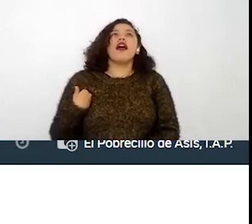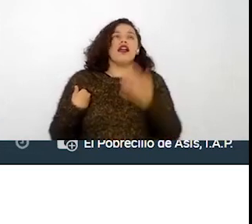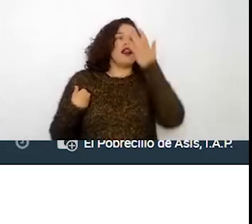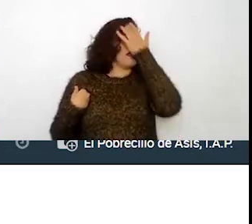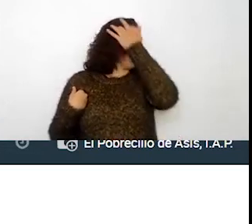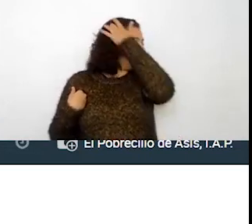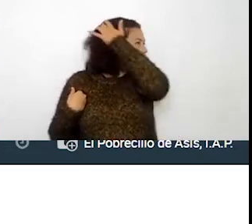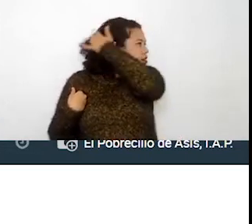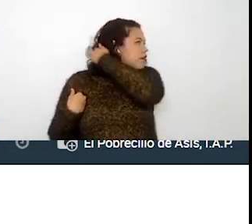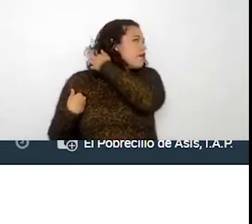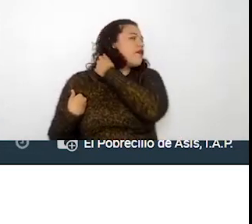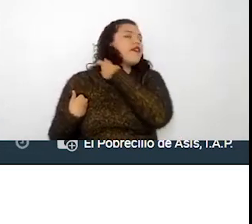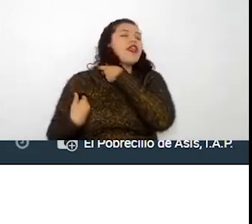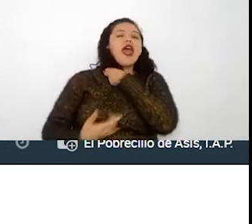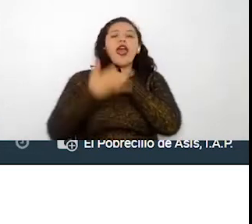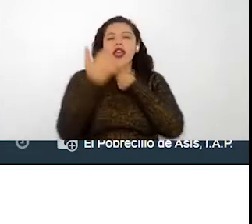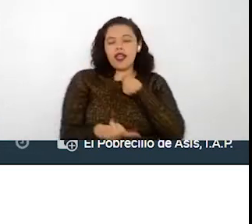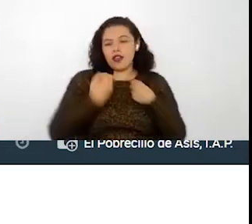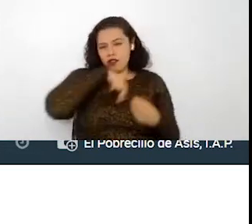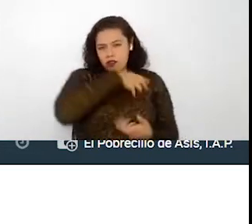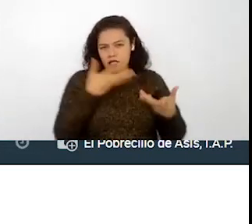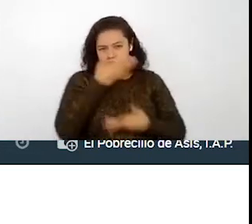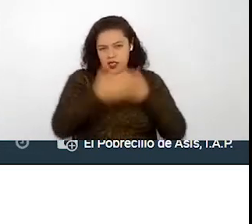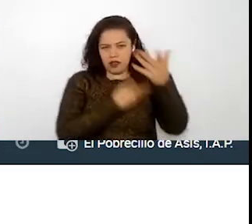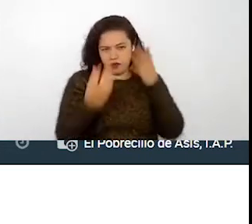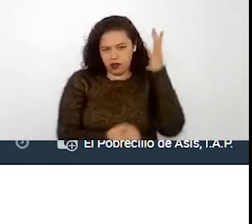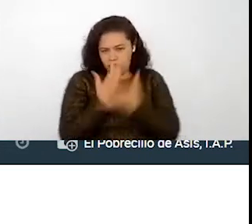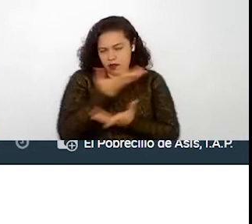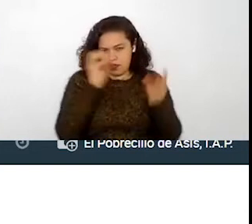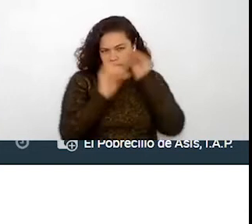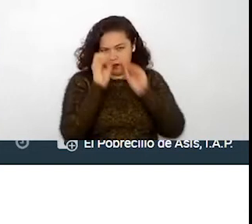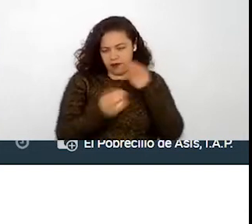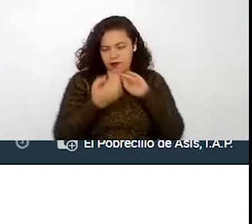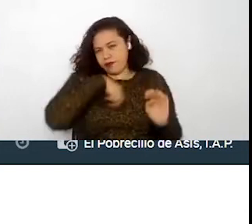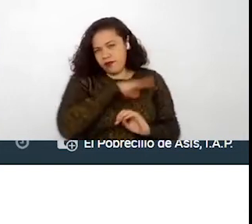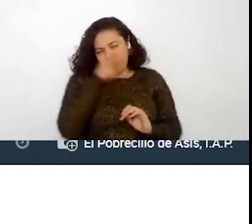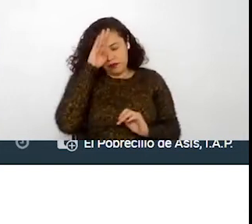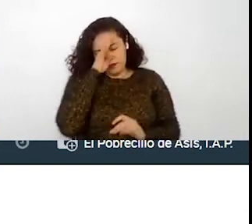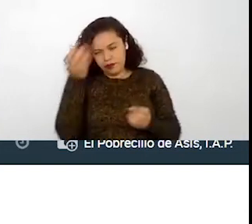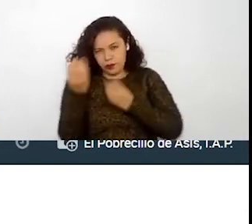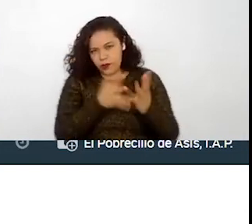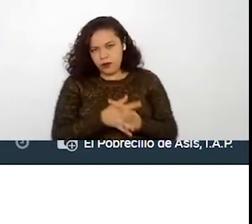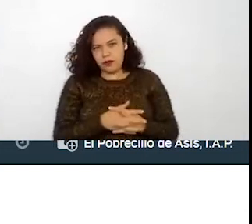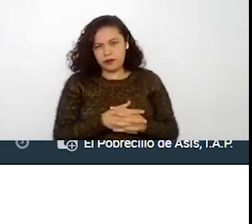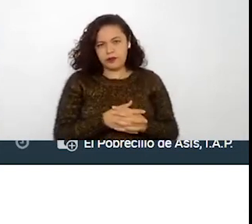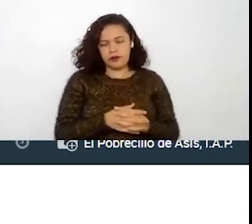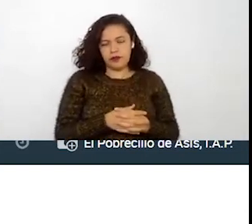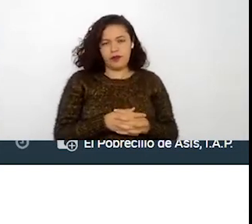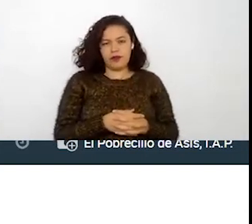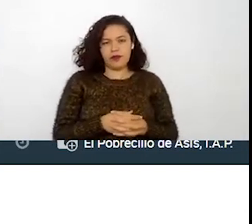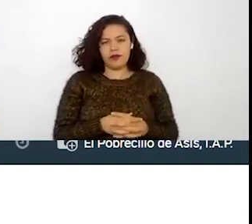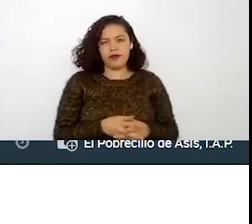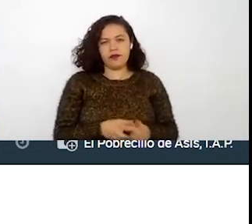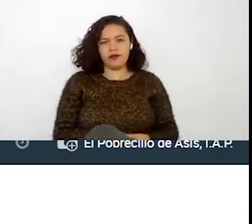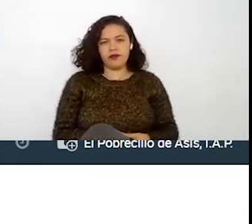un nuevo un nuevo servicio que pensamos ofrecer Y en este caso